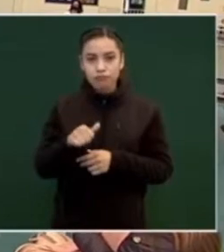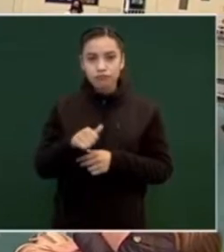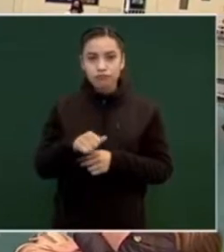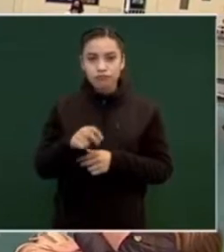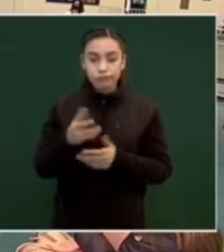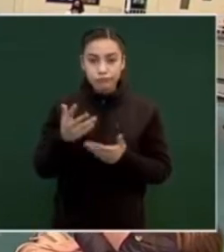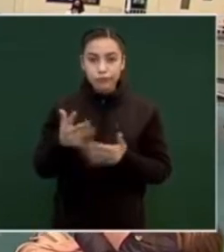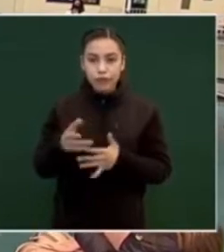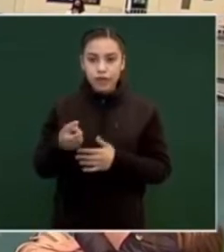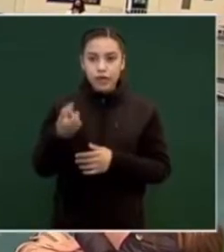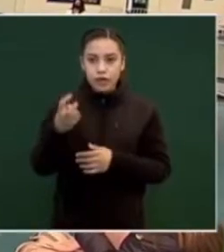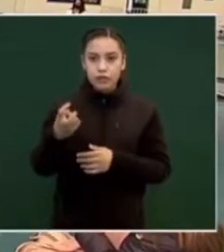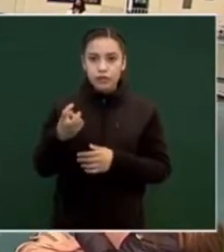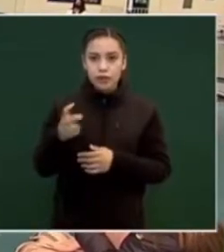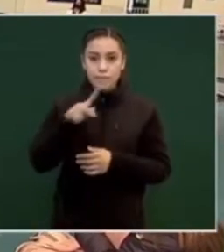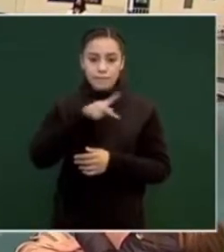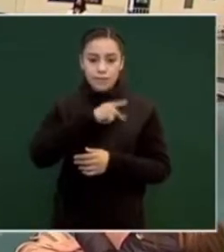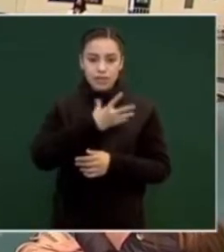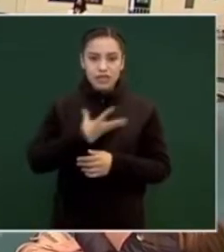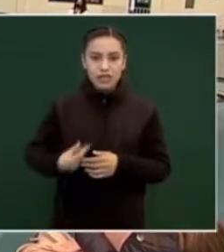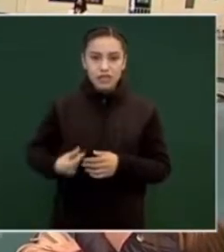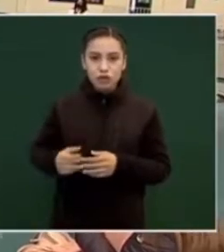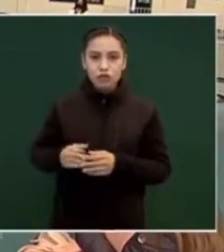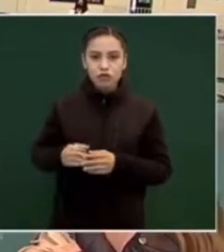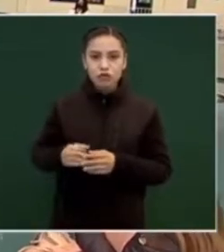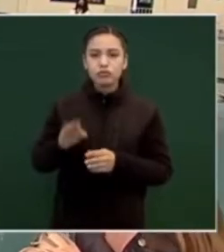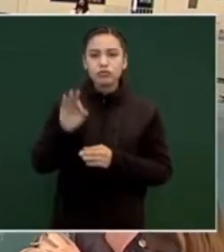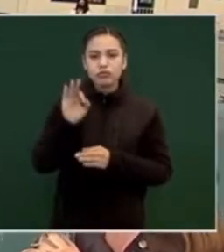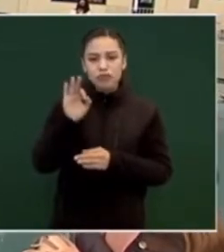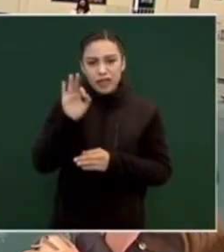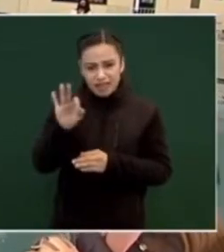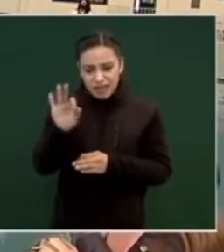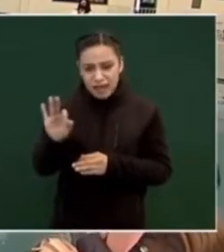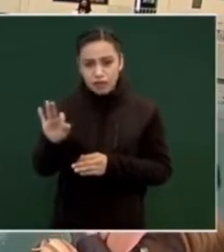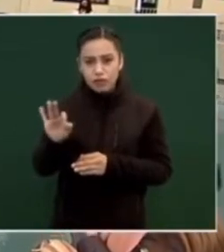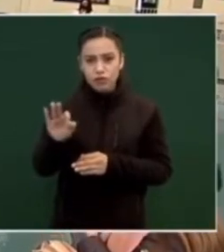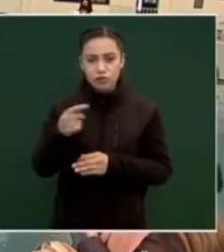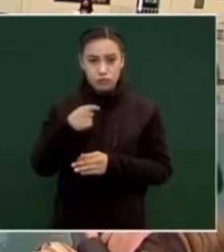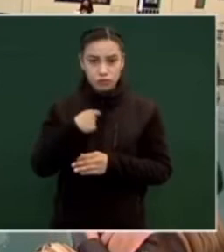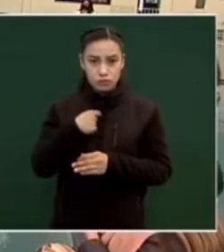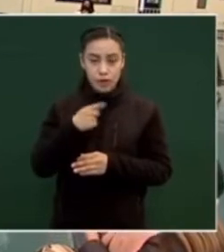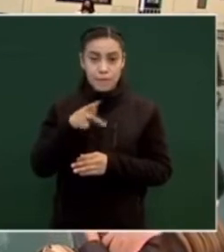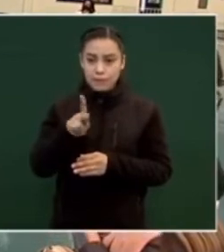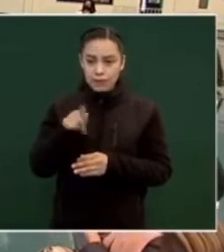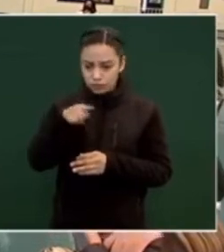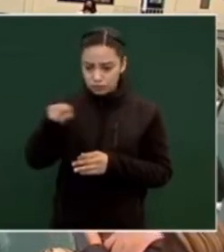a mis hijos pero no no es a mis hijos es a mí